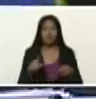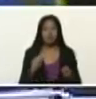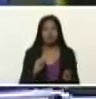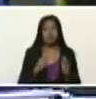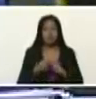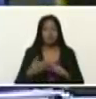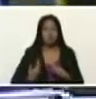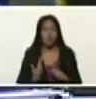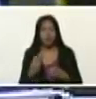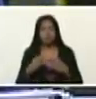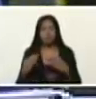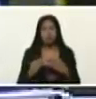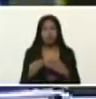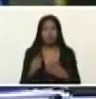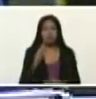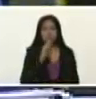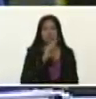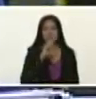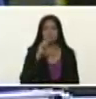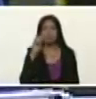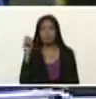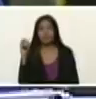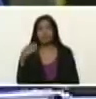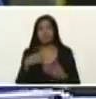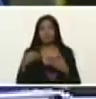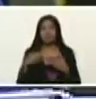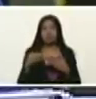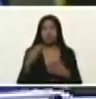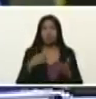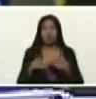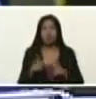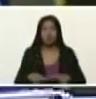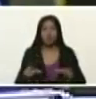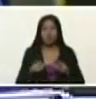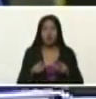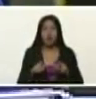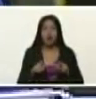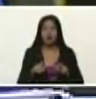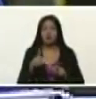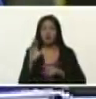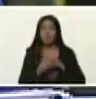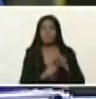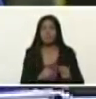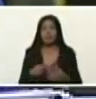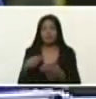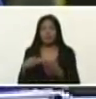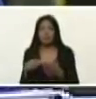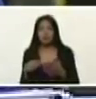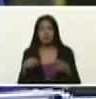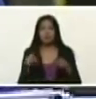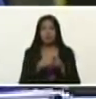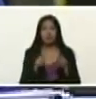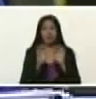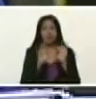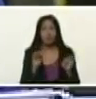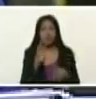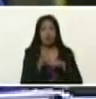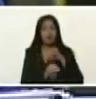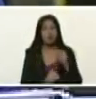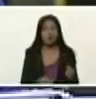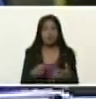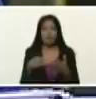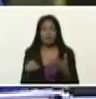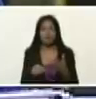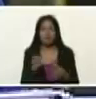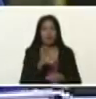convertibles. Quiere decir, $120. Puedo ir a cualquier comercio que venda en divisas convertibles y compro